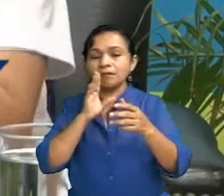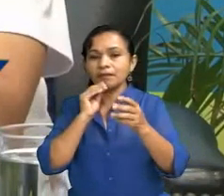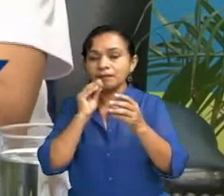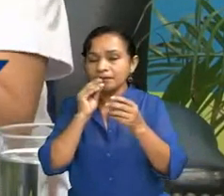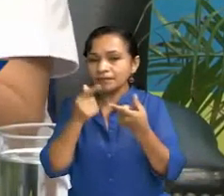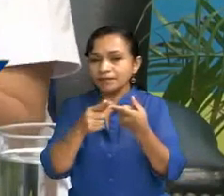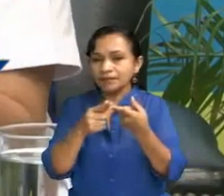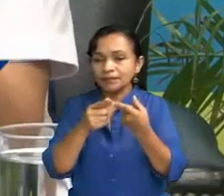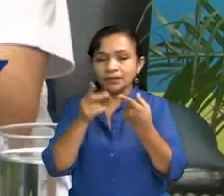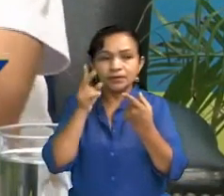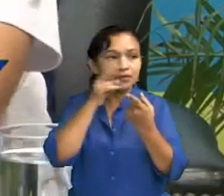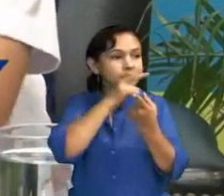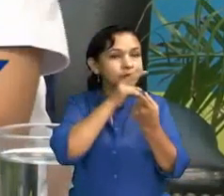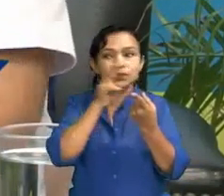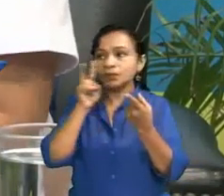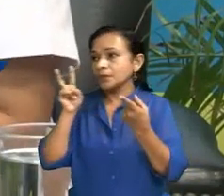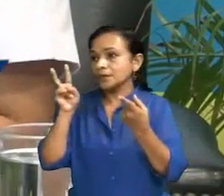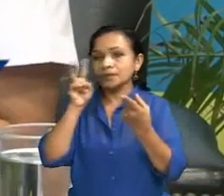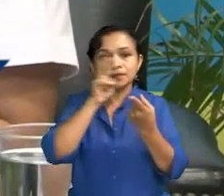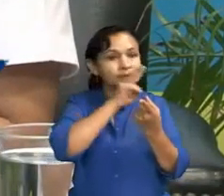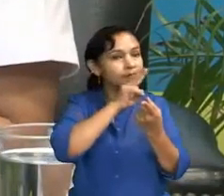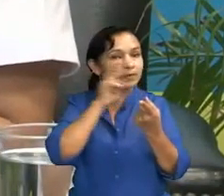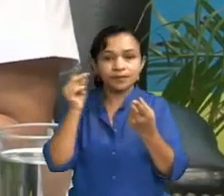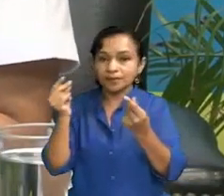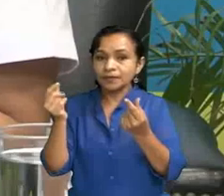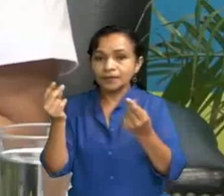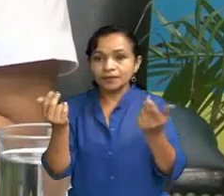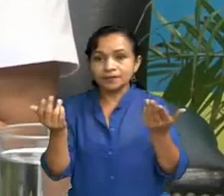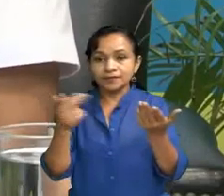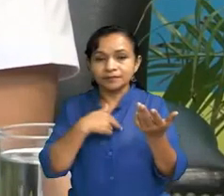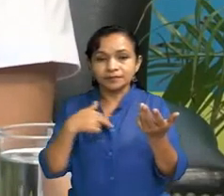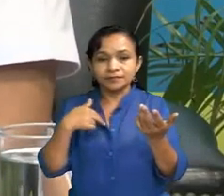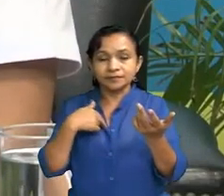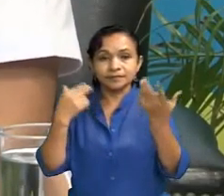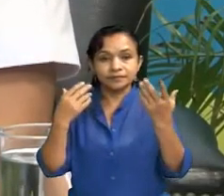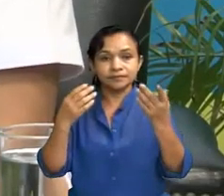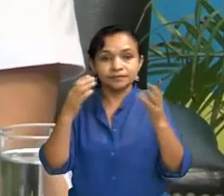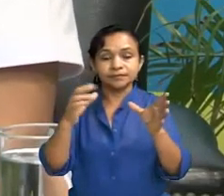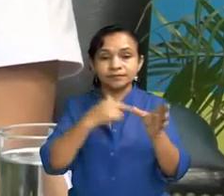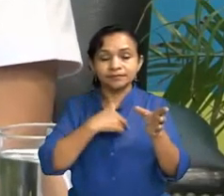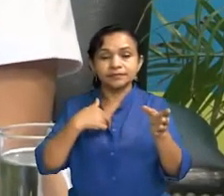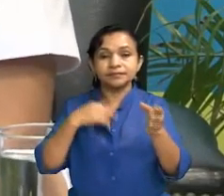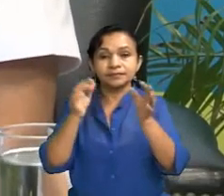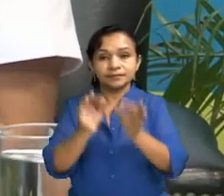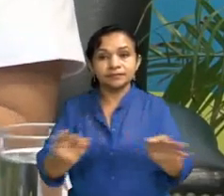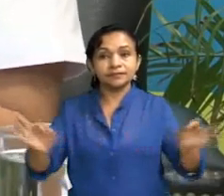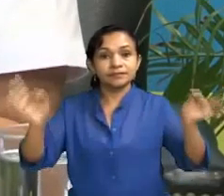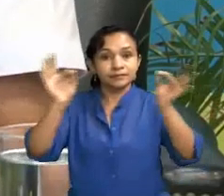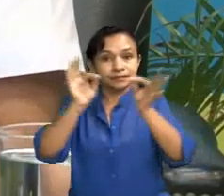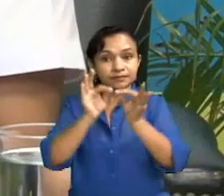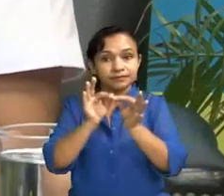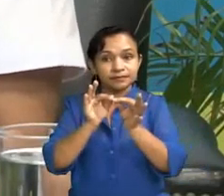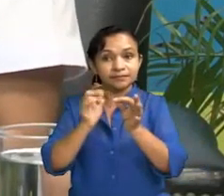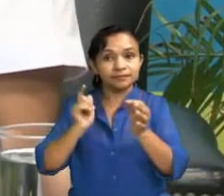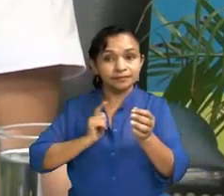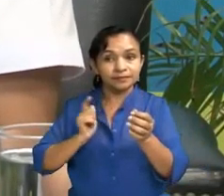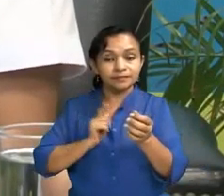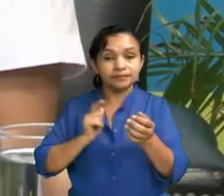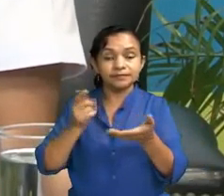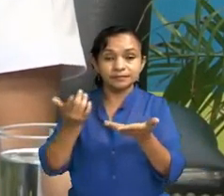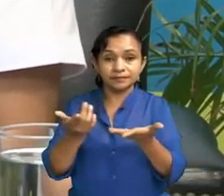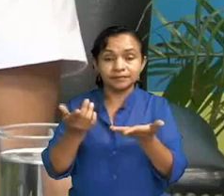niño gira la mirada hacia donde nosotros le hacemos ruido. Entonces esas cosas también son importantes. Aparte de que le tocaría la